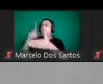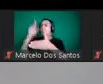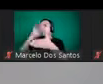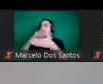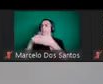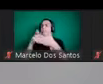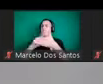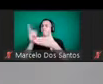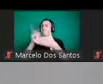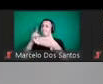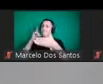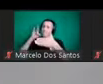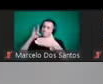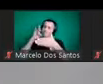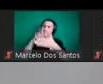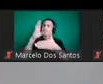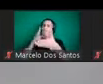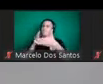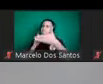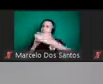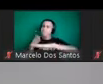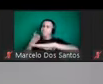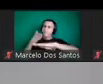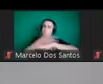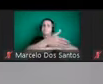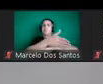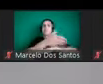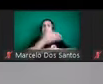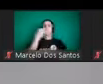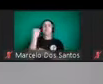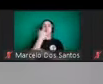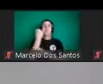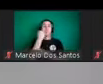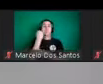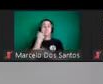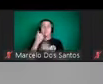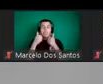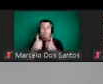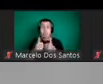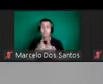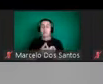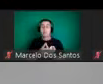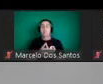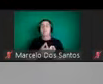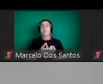de todas las personas en todas sus facetas y en todas las áreas. Así es que,